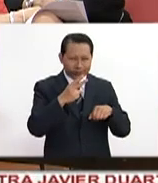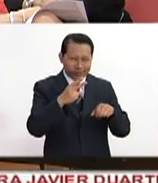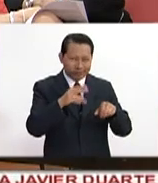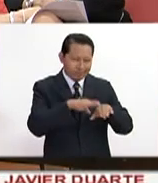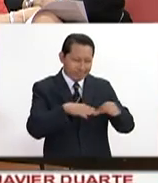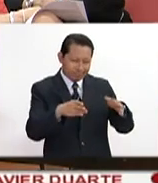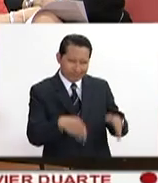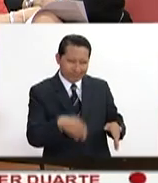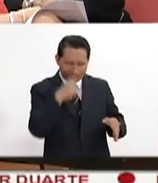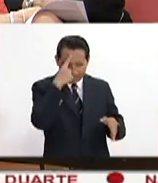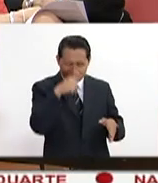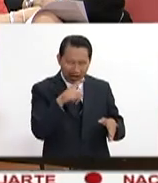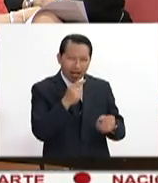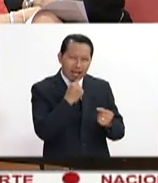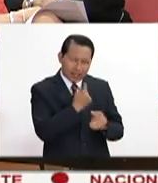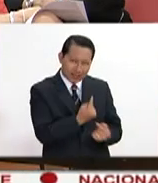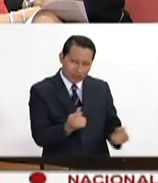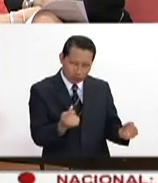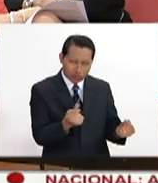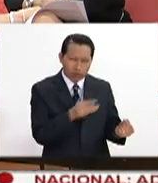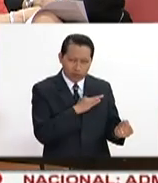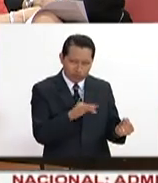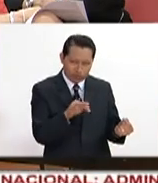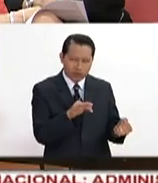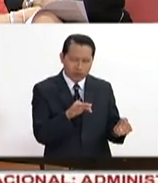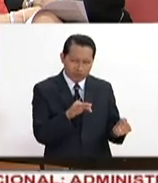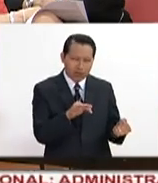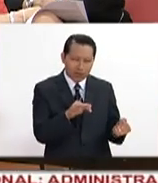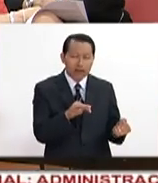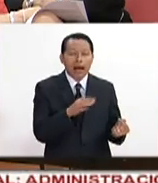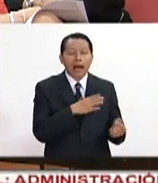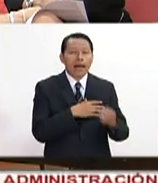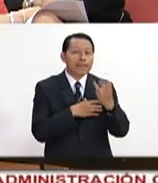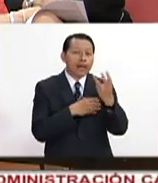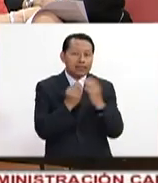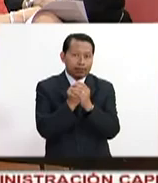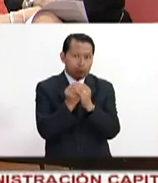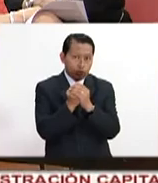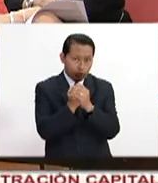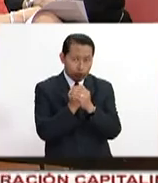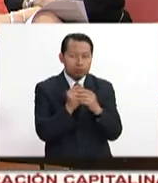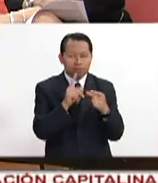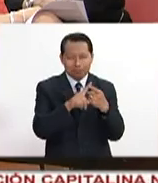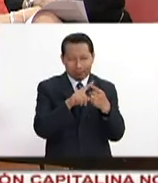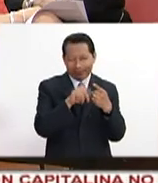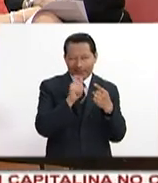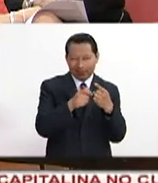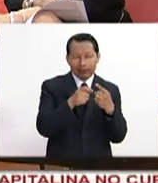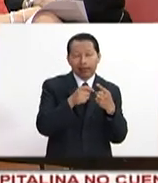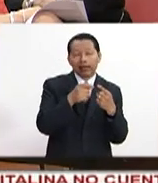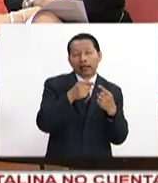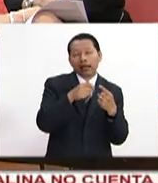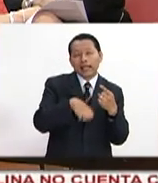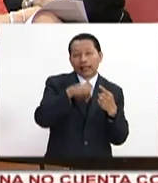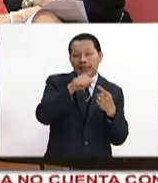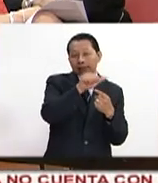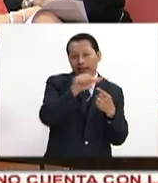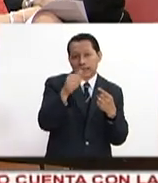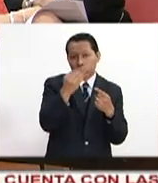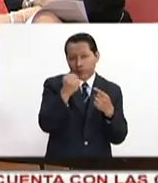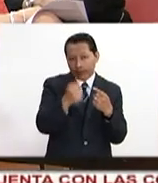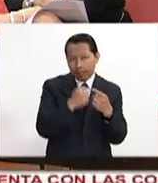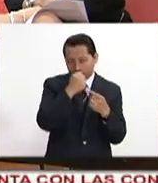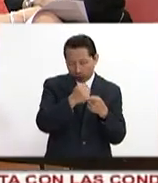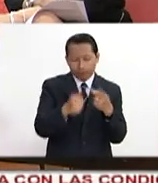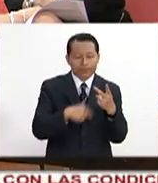niñas y niños, entonces tenemos 3 tipos de votación. Para niñas y niños entre 6 y 9 años, para niñas